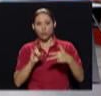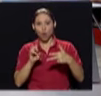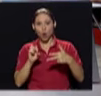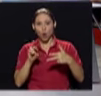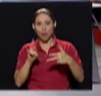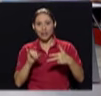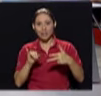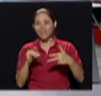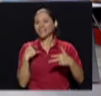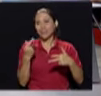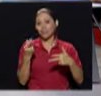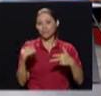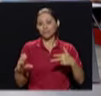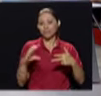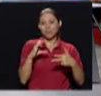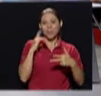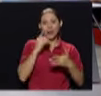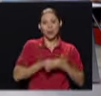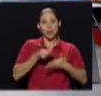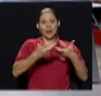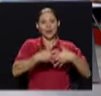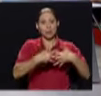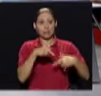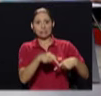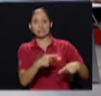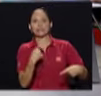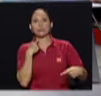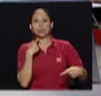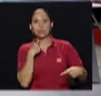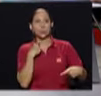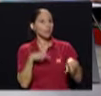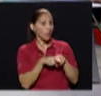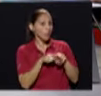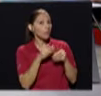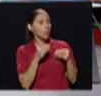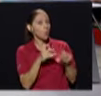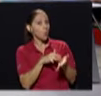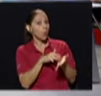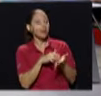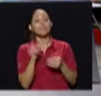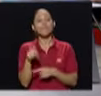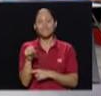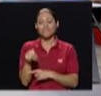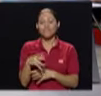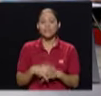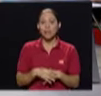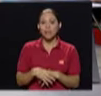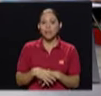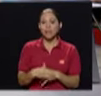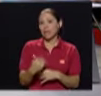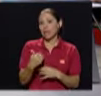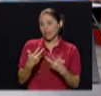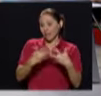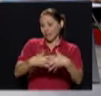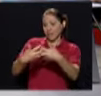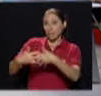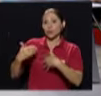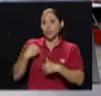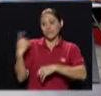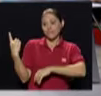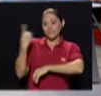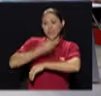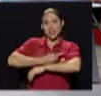para poder adquirir equipo. El equipo es sumamente costoso. Nuestras instituciones realmente... Muy vulnerables también. Claro. Y tienen una fecha